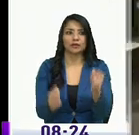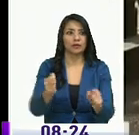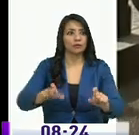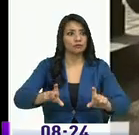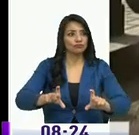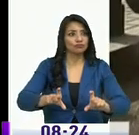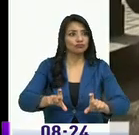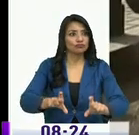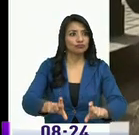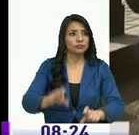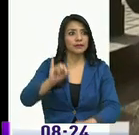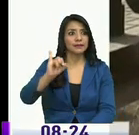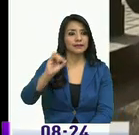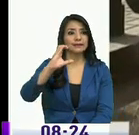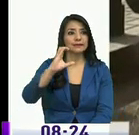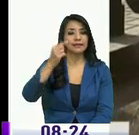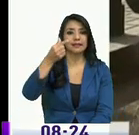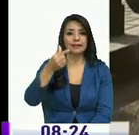placa.